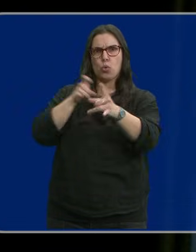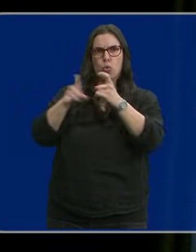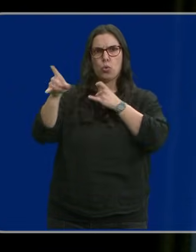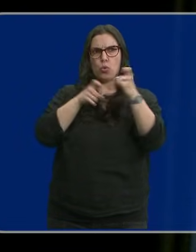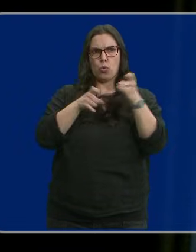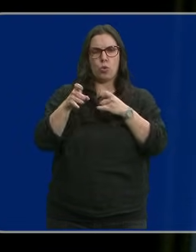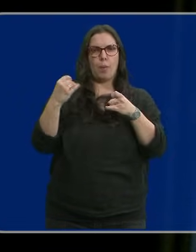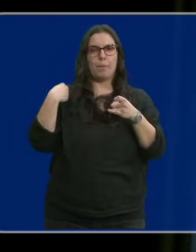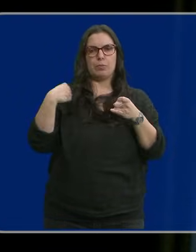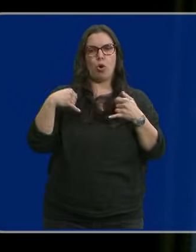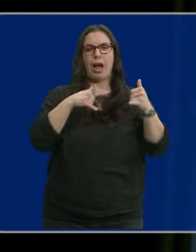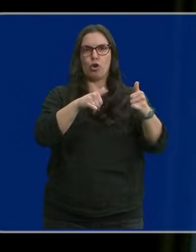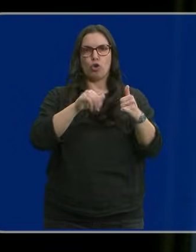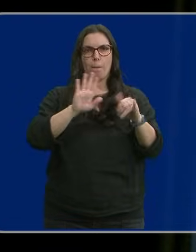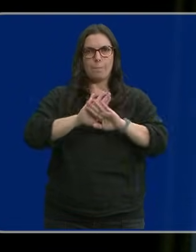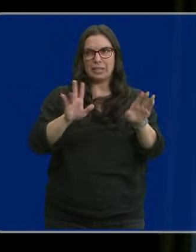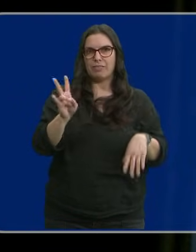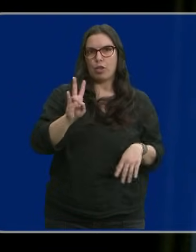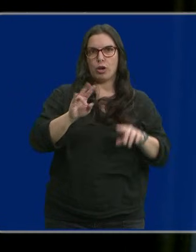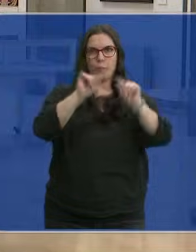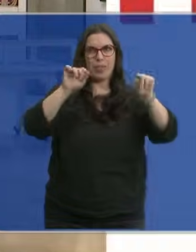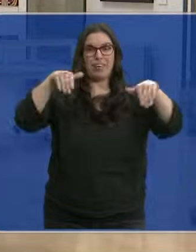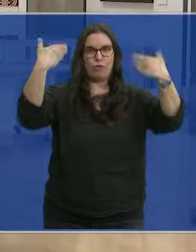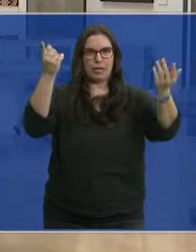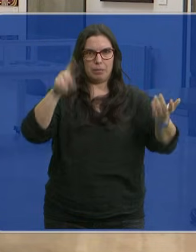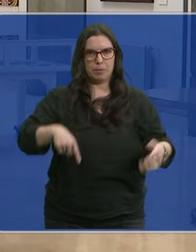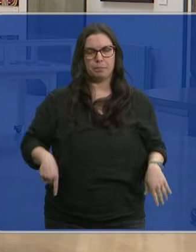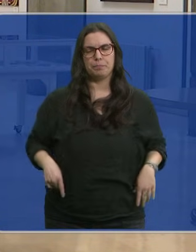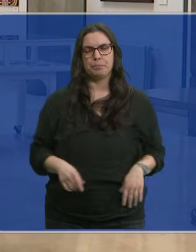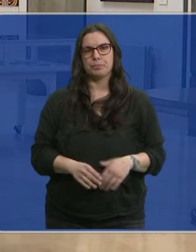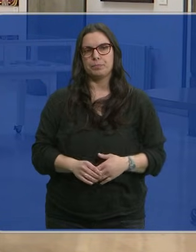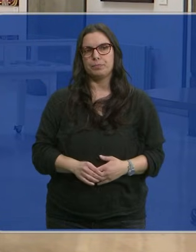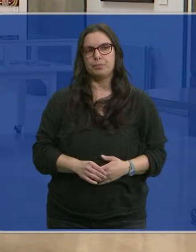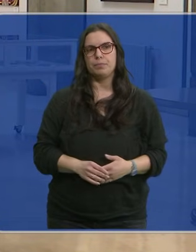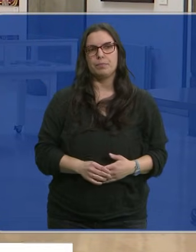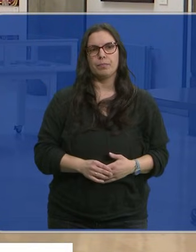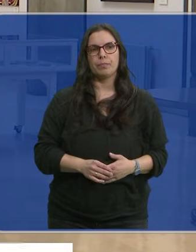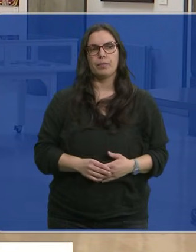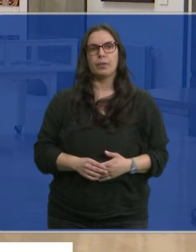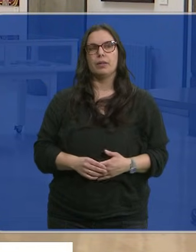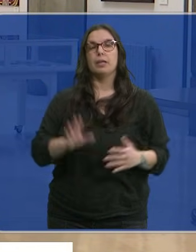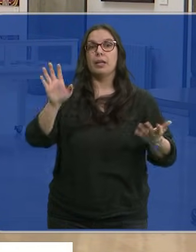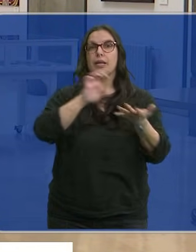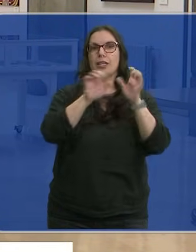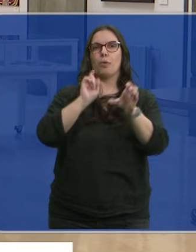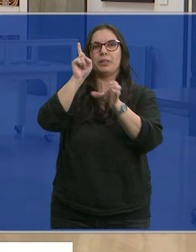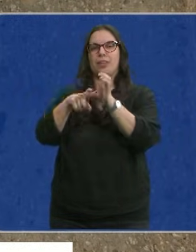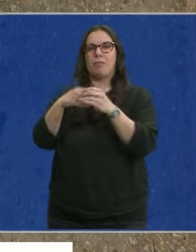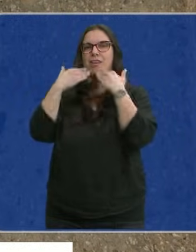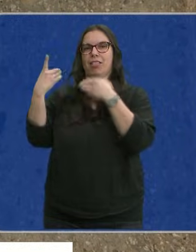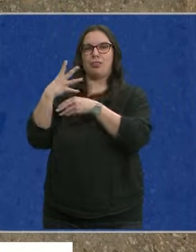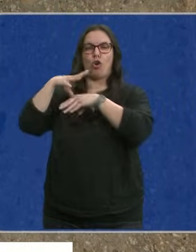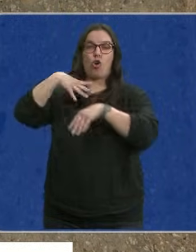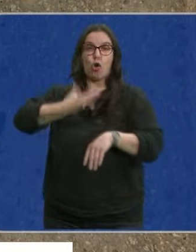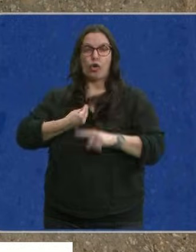supera la frontera de Arroyo, de Valladolid como provincia, y es... Llevó a Castilla y León a los Goya, nos hizo soñar por